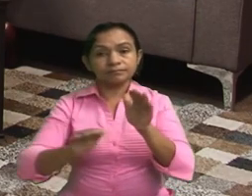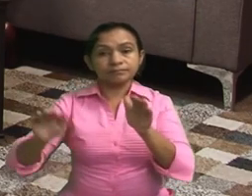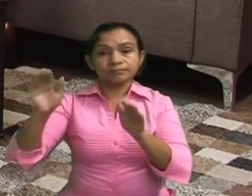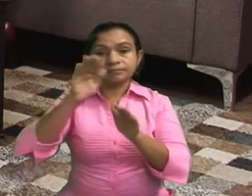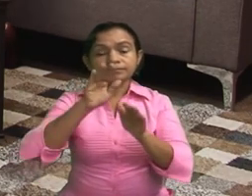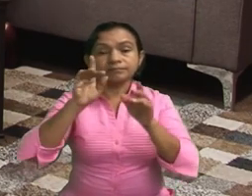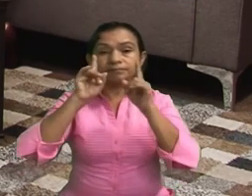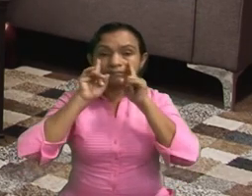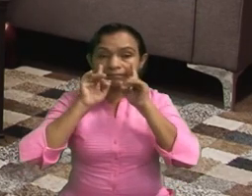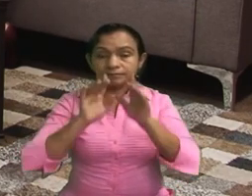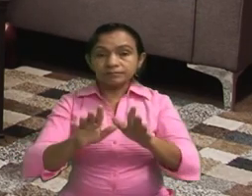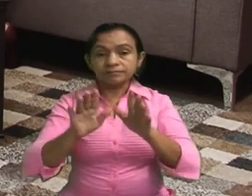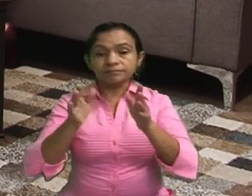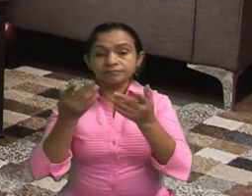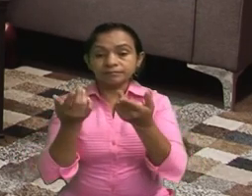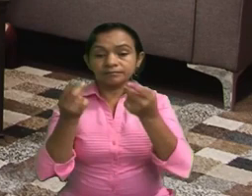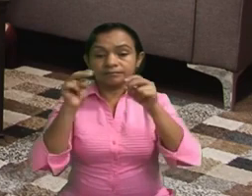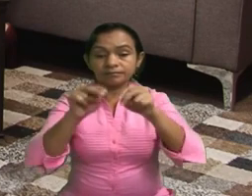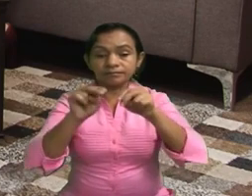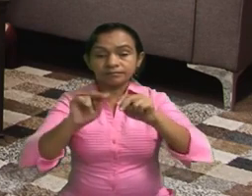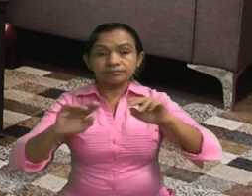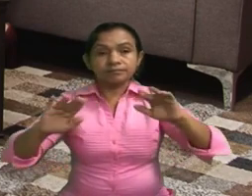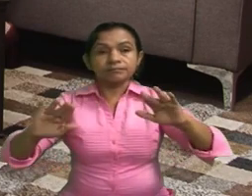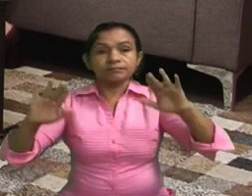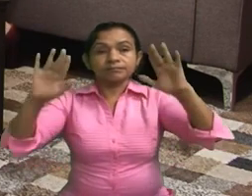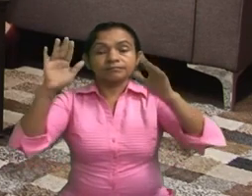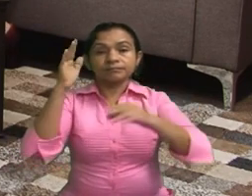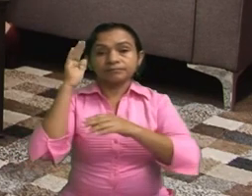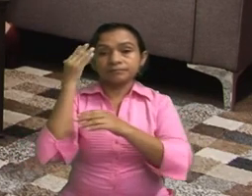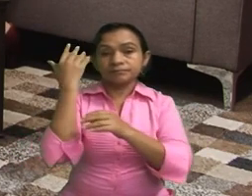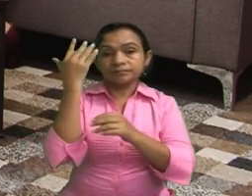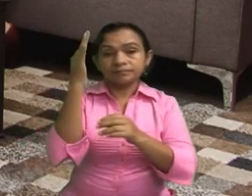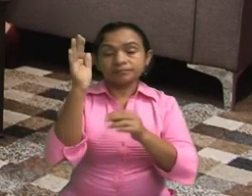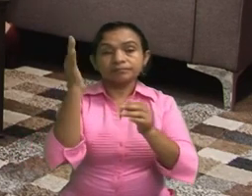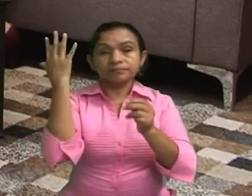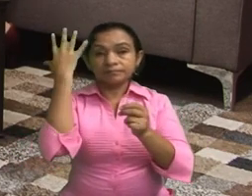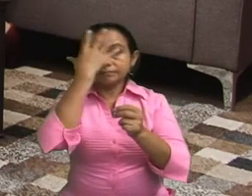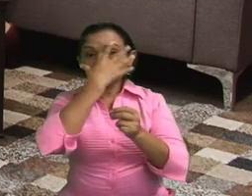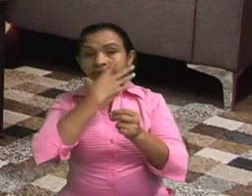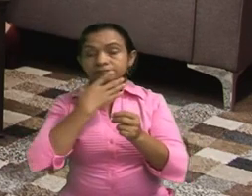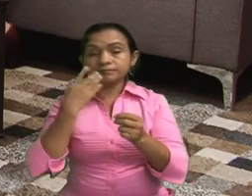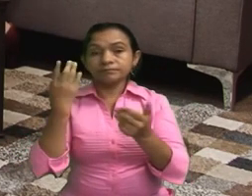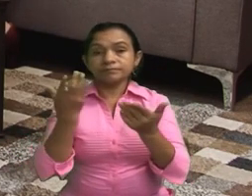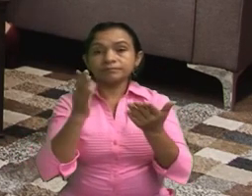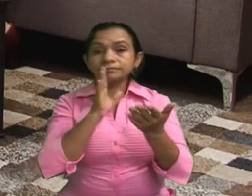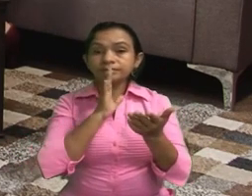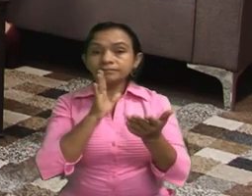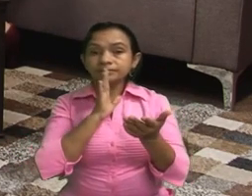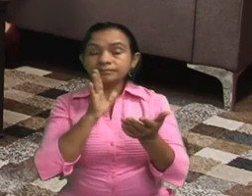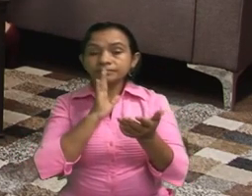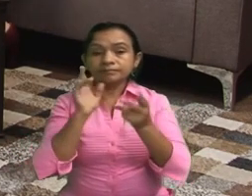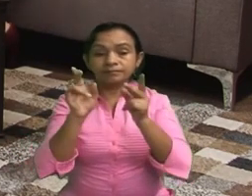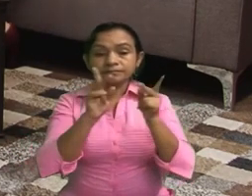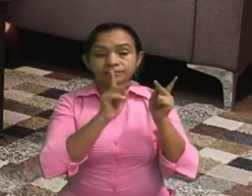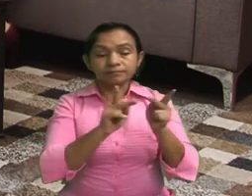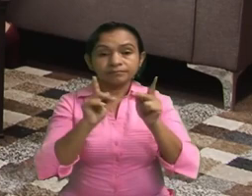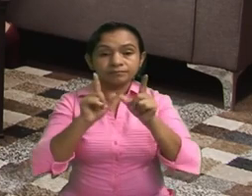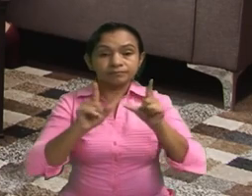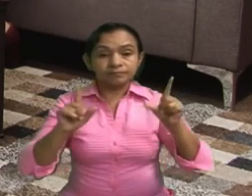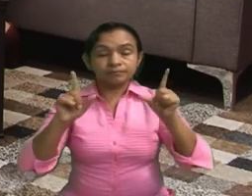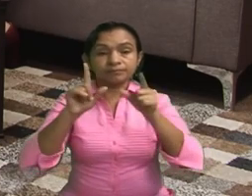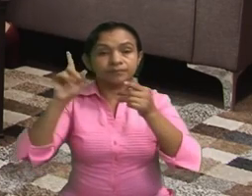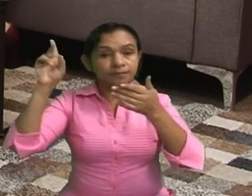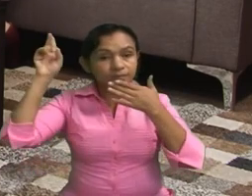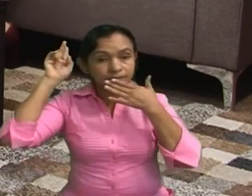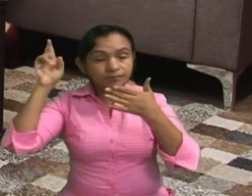va a conservar nuestra biosfera. Claro. ¿Ya? Entonces es muy bonito cuando uno conversa con los gobiernos territoriales indígenas,